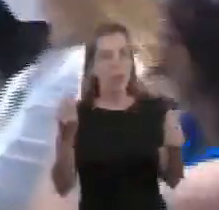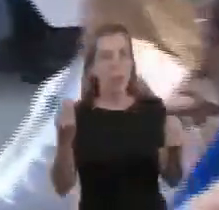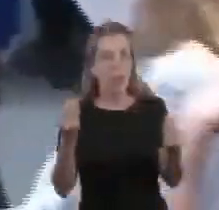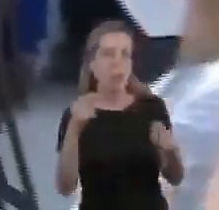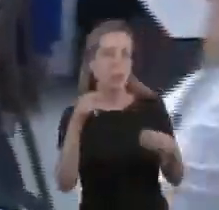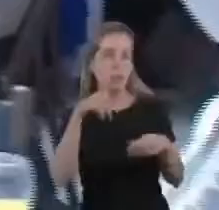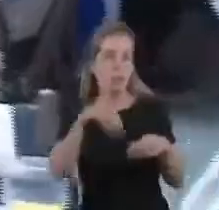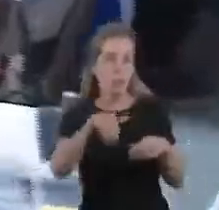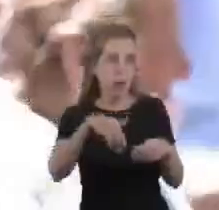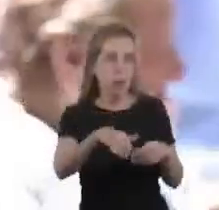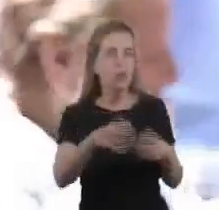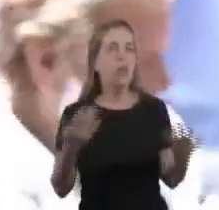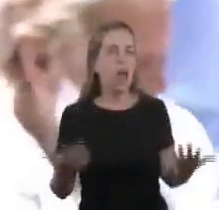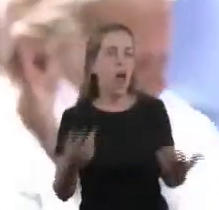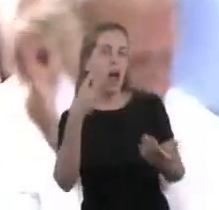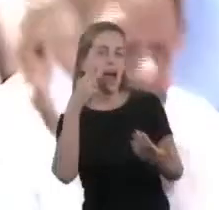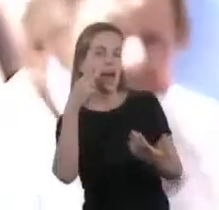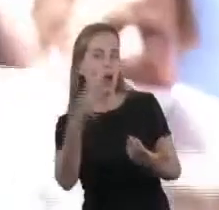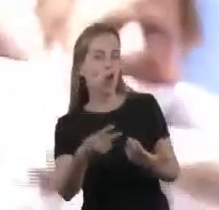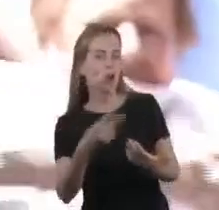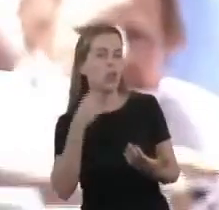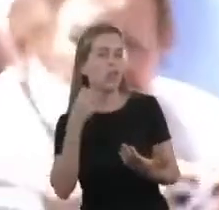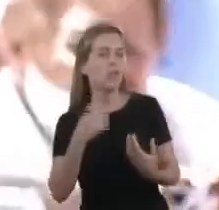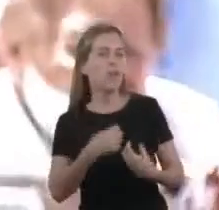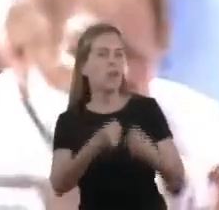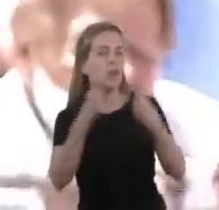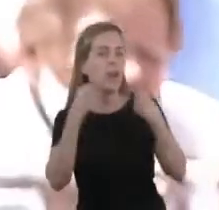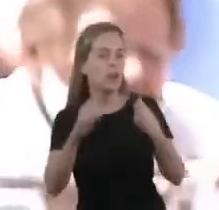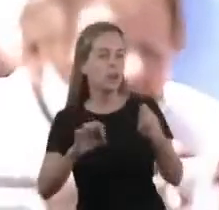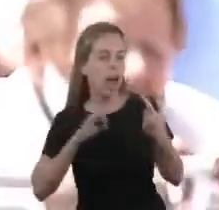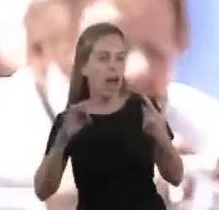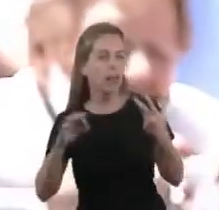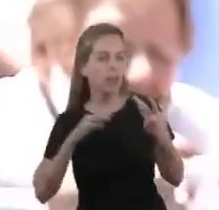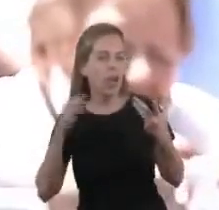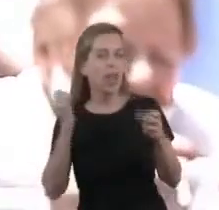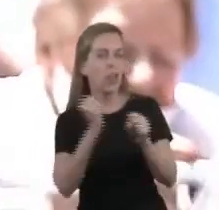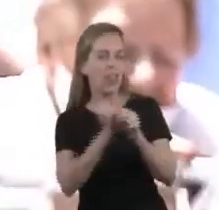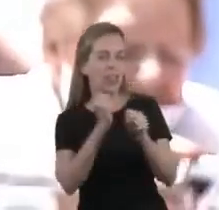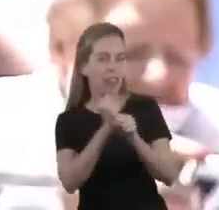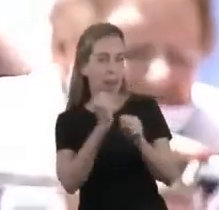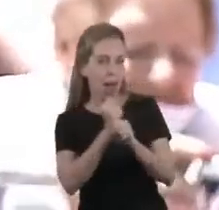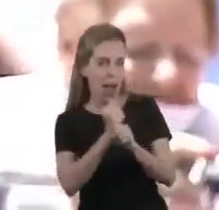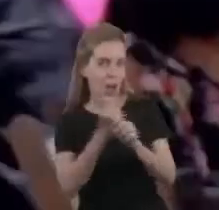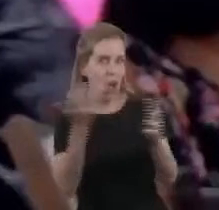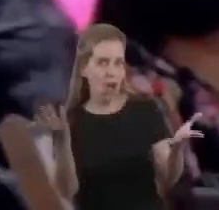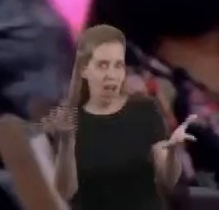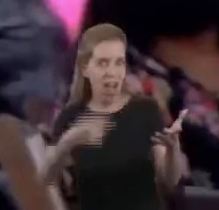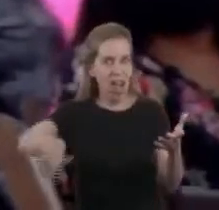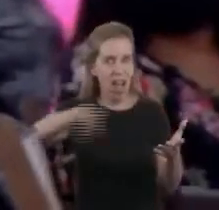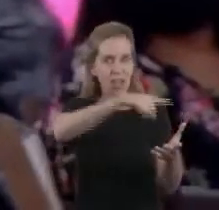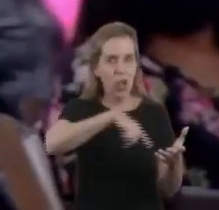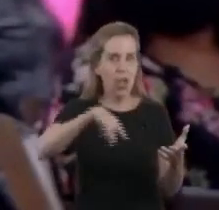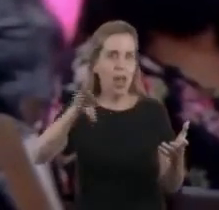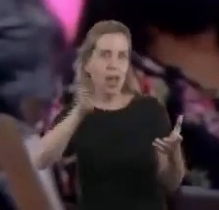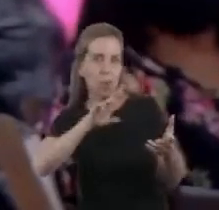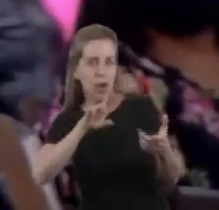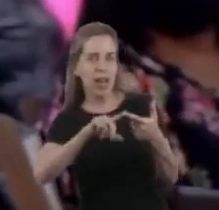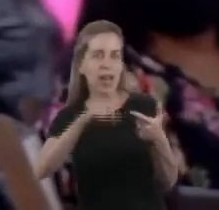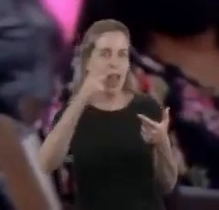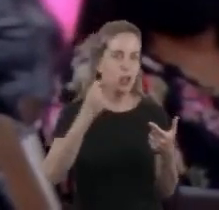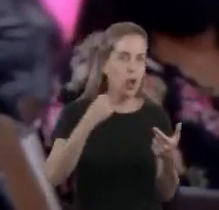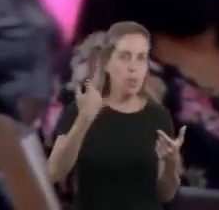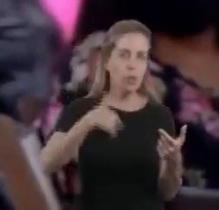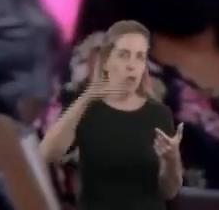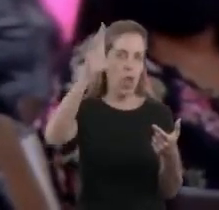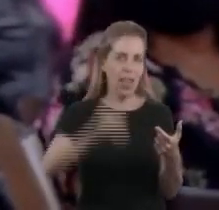vamos a reconocer el esfuerzo de tantos años de trabajo a las mujeres y a los hombres de la